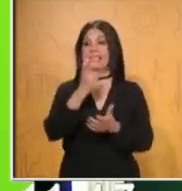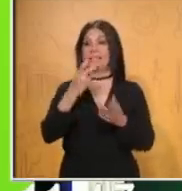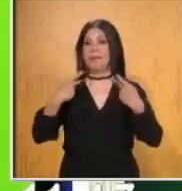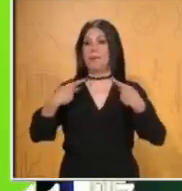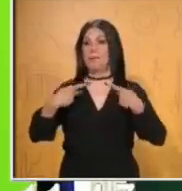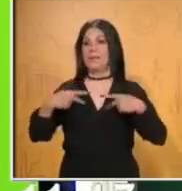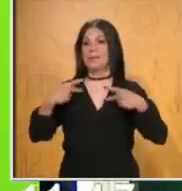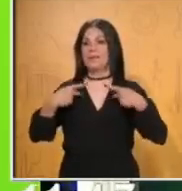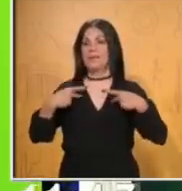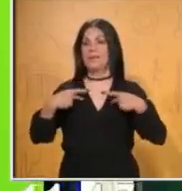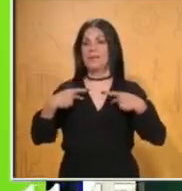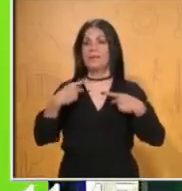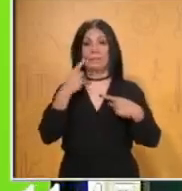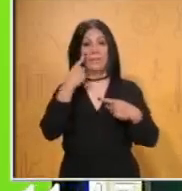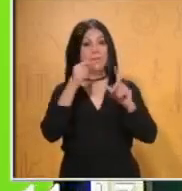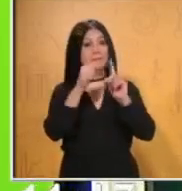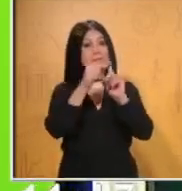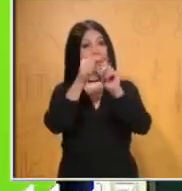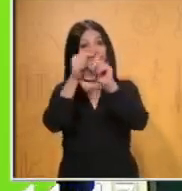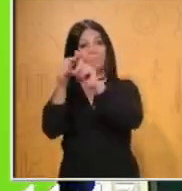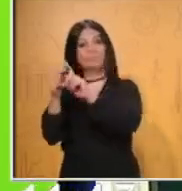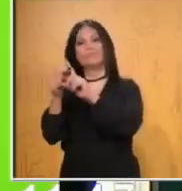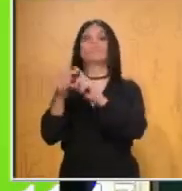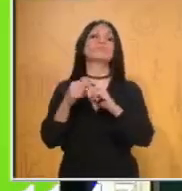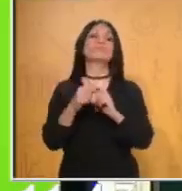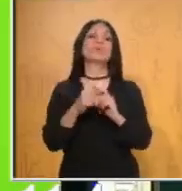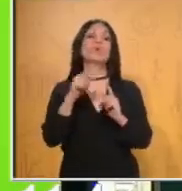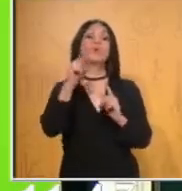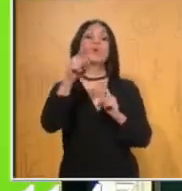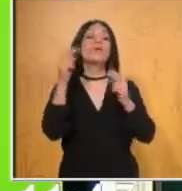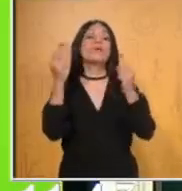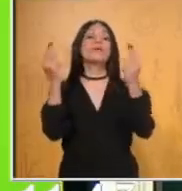las cuales se van a presentar. Antes de lo que vas a